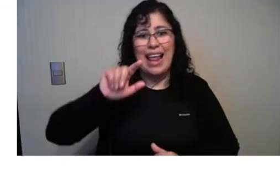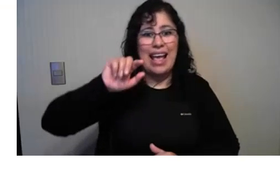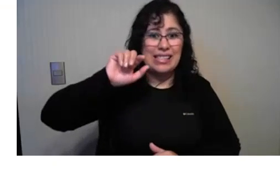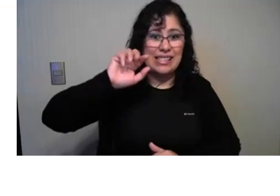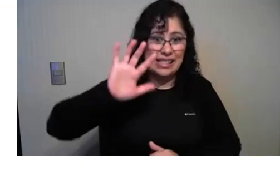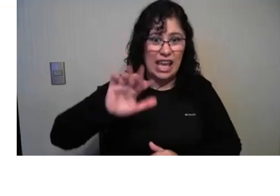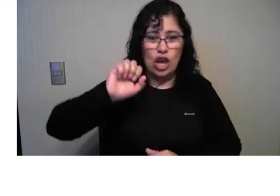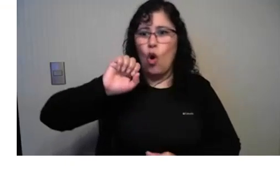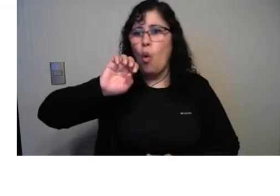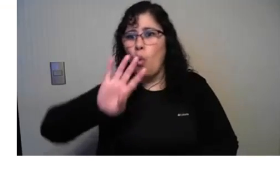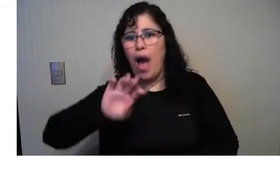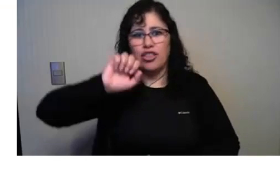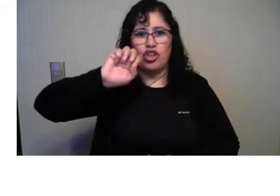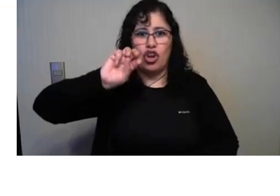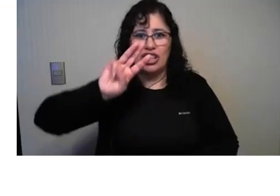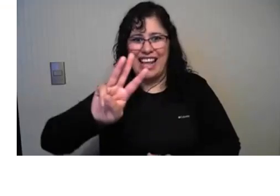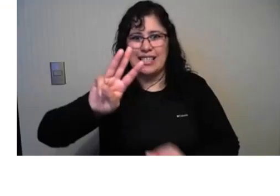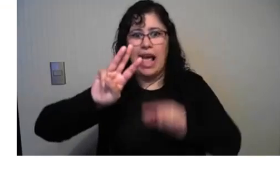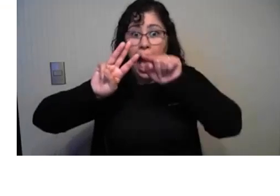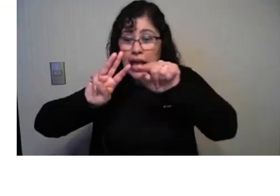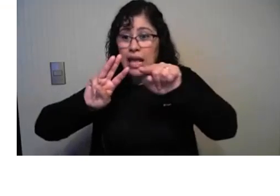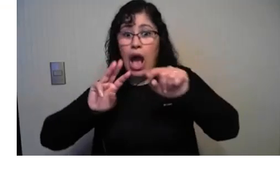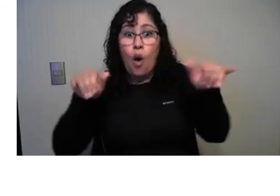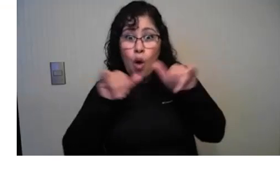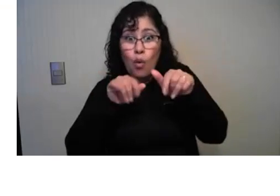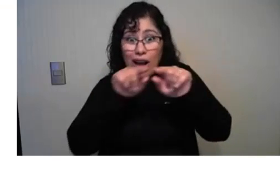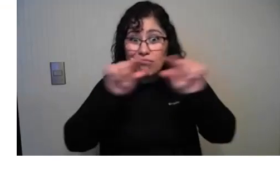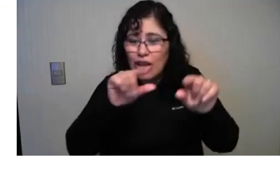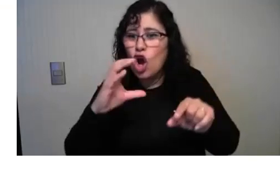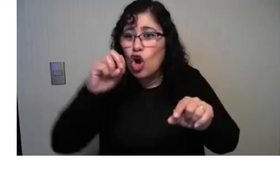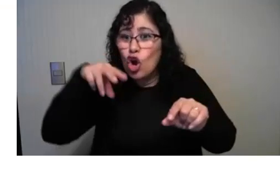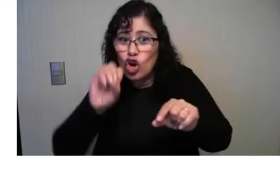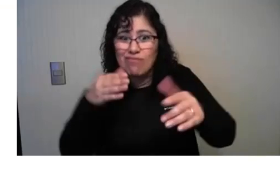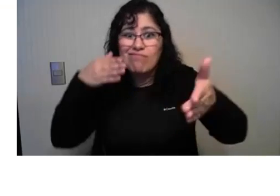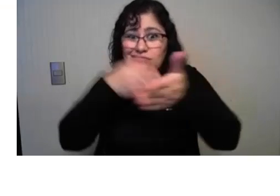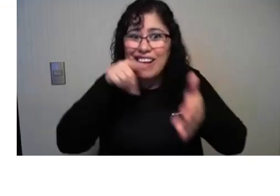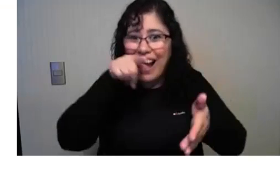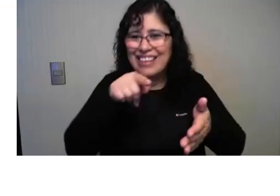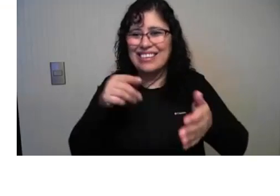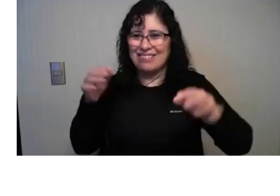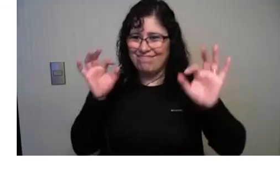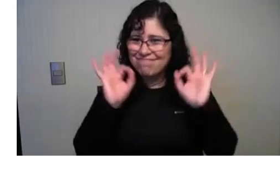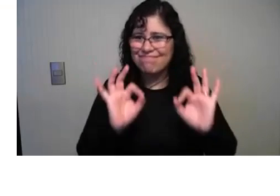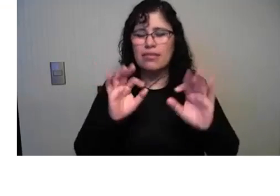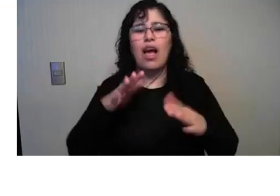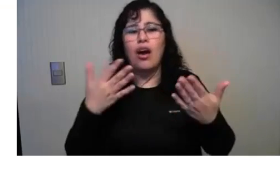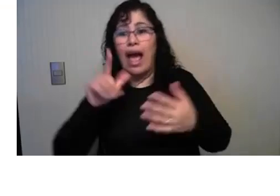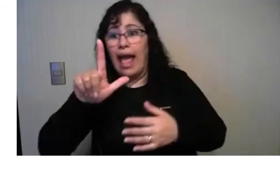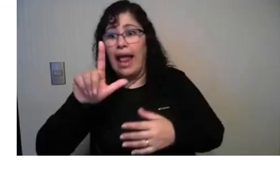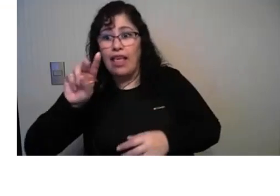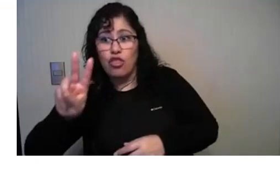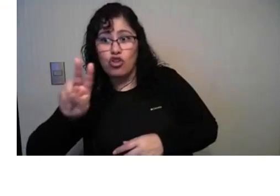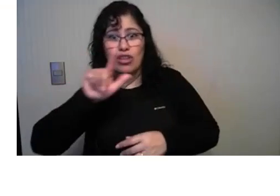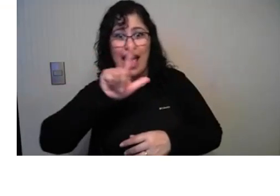Por tanto, en el recién nacido, la médula espinal, el cono va a llegar acá. L2 y L1. Porque debajo